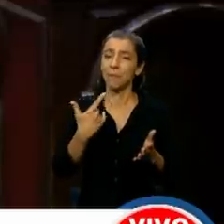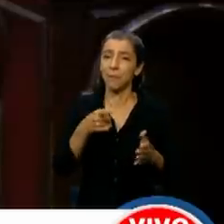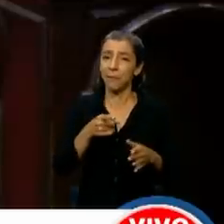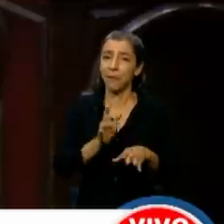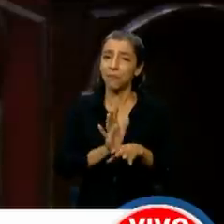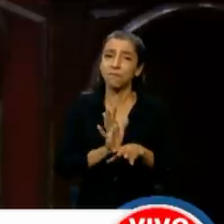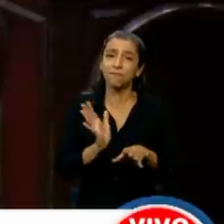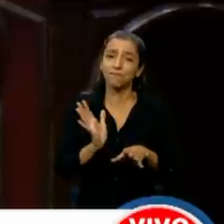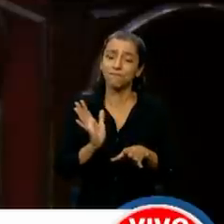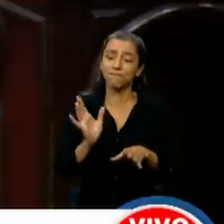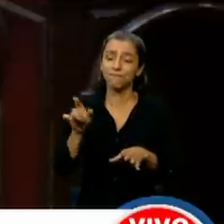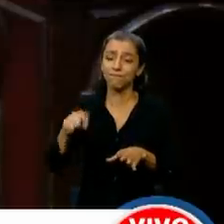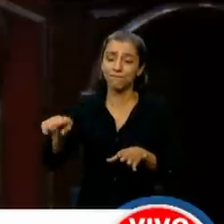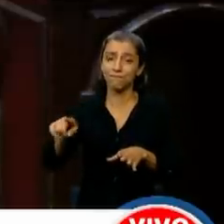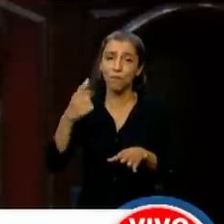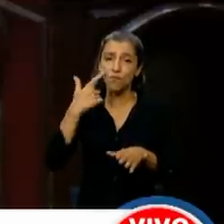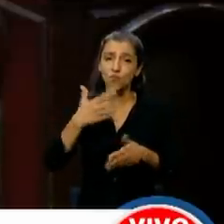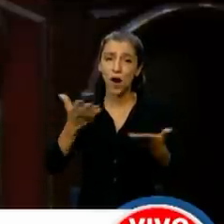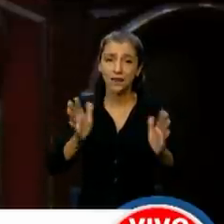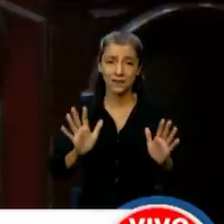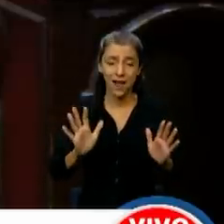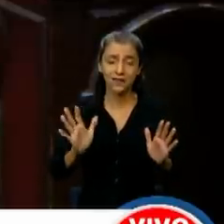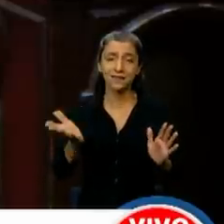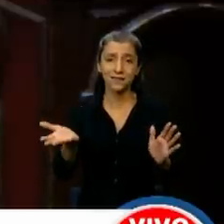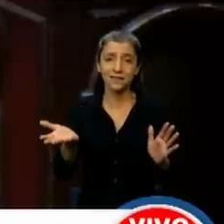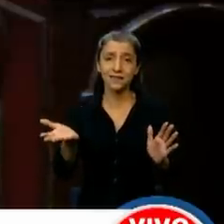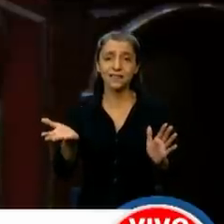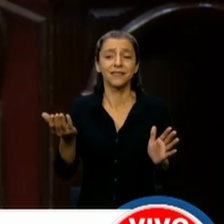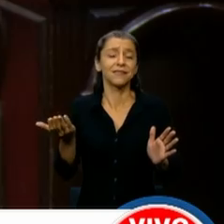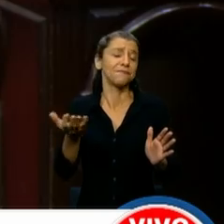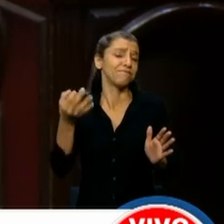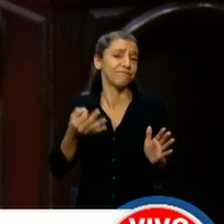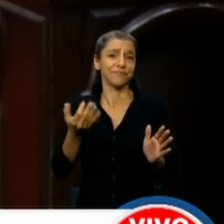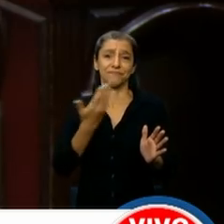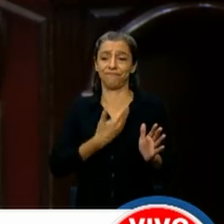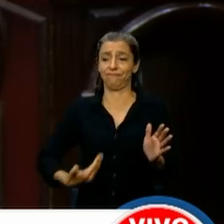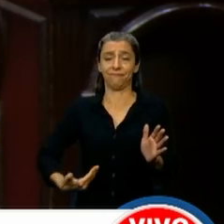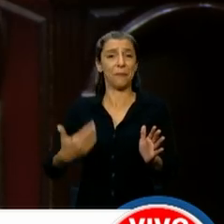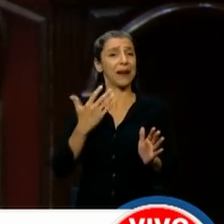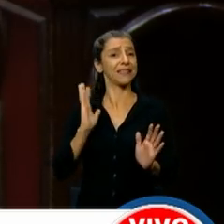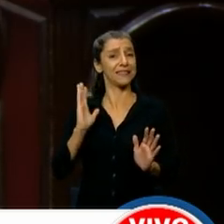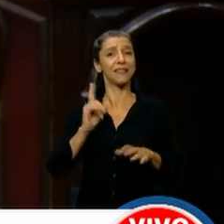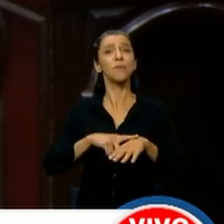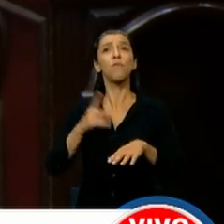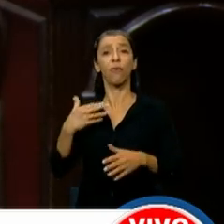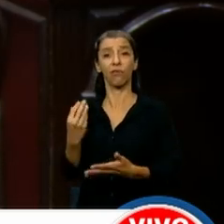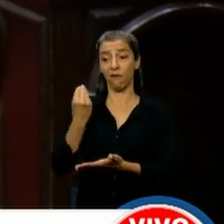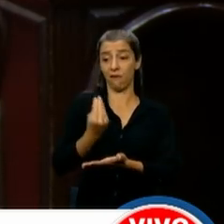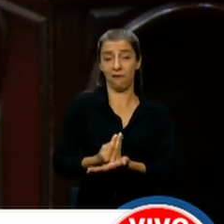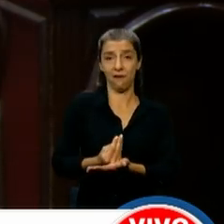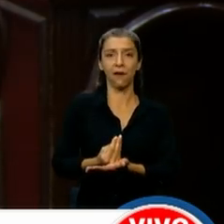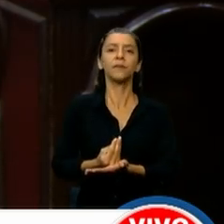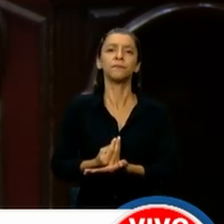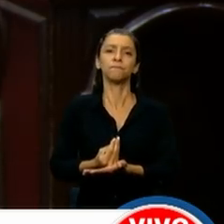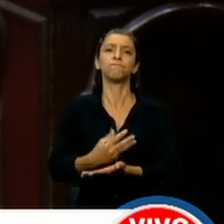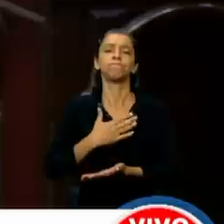se expresa en una frase utilizada por el presidente de la nación el día de su asunción es tiempo de comenzar por los